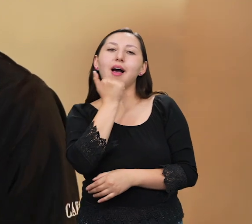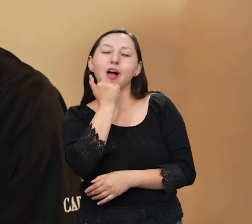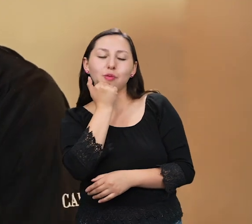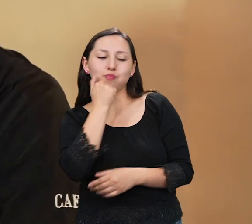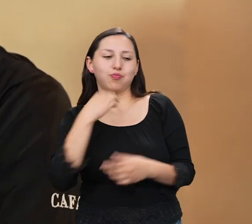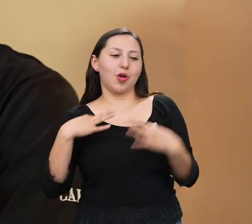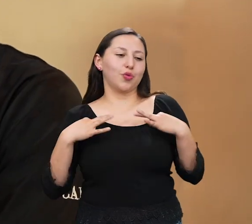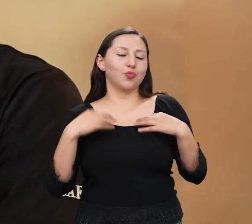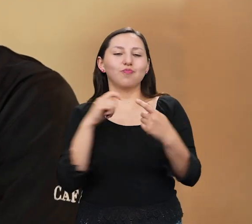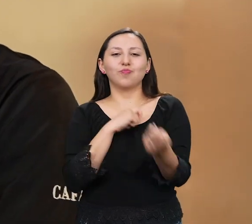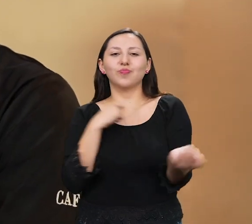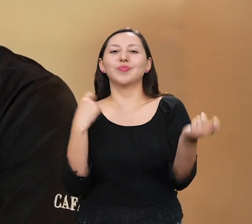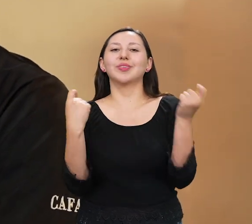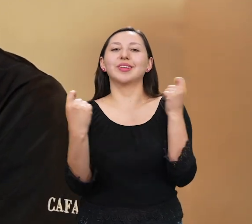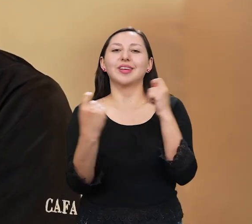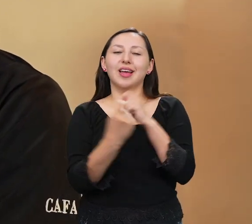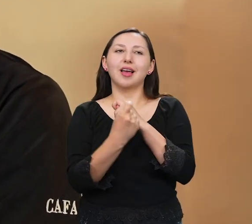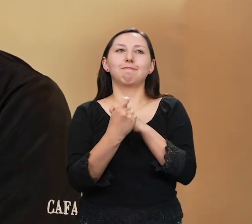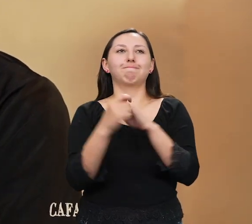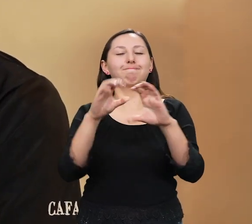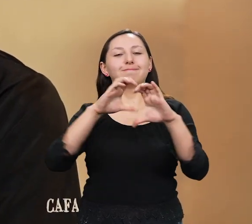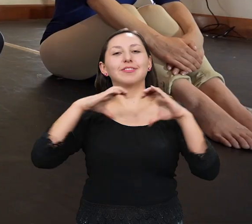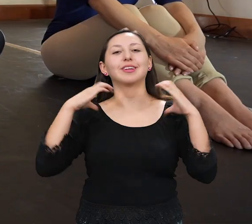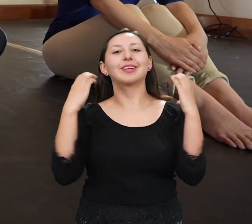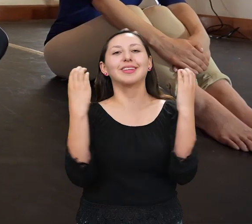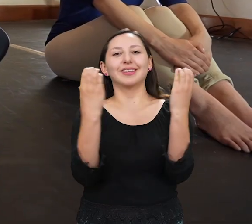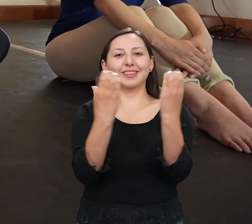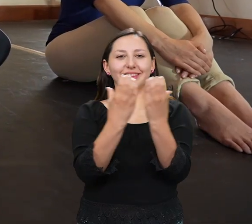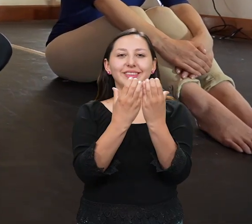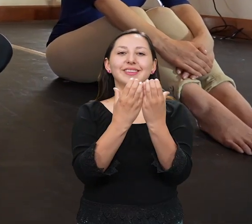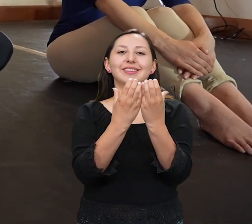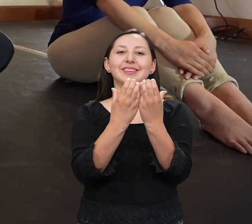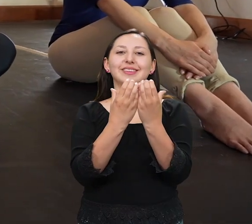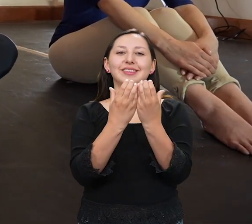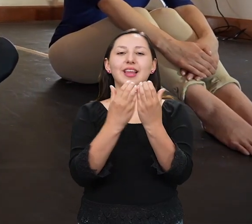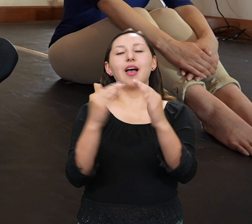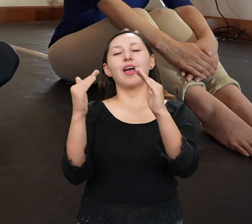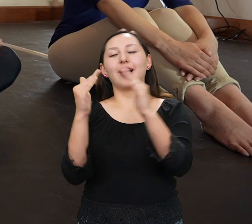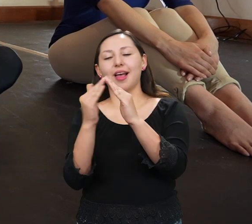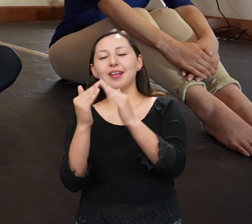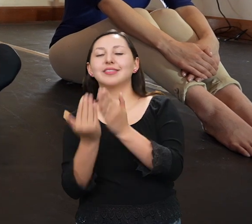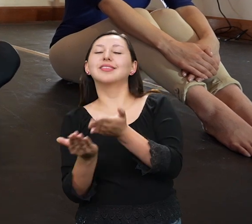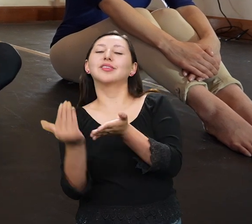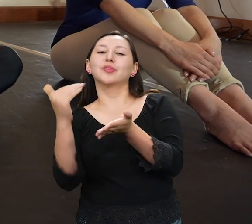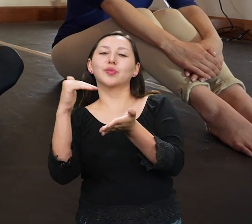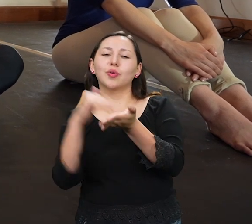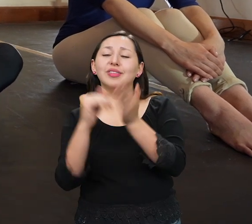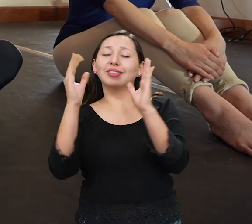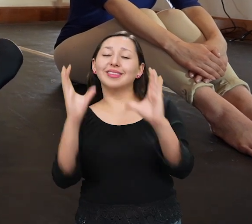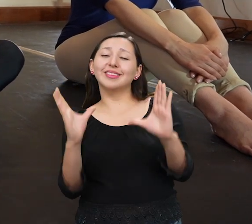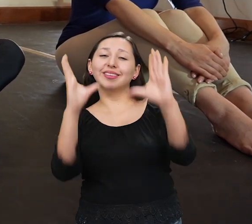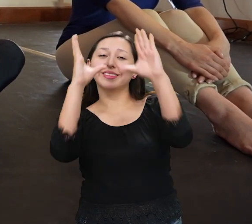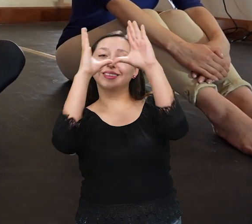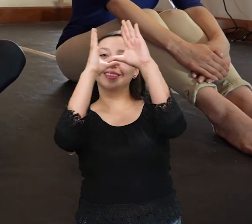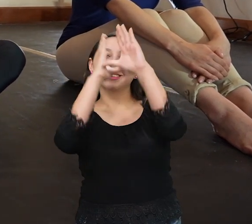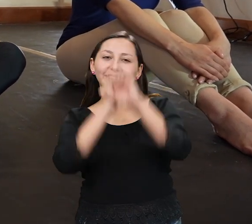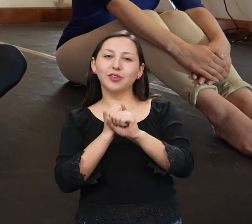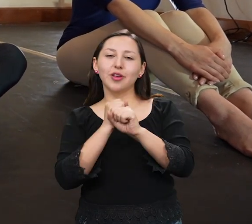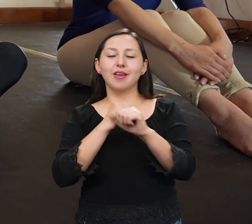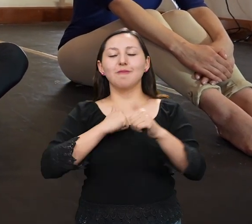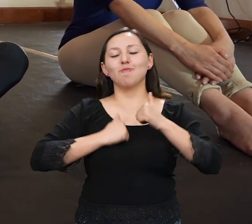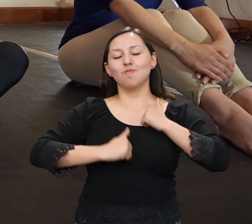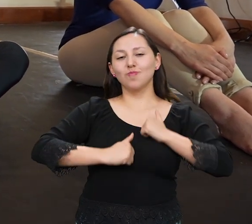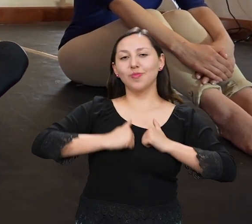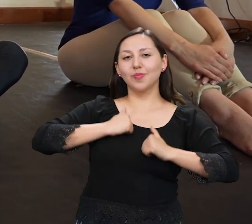cambio y llego acá. Tengo clases y me voy a mi casa. Llego a mi casa muy de noche. Me